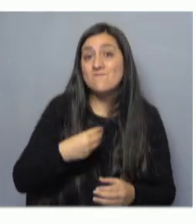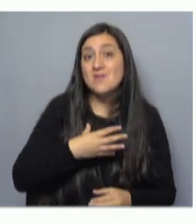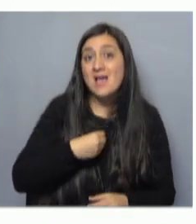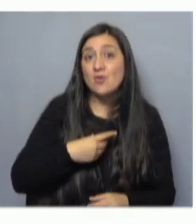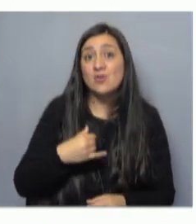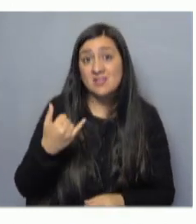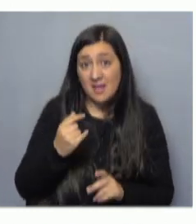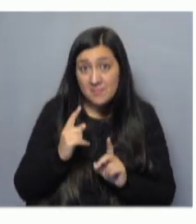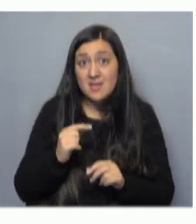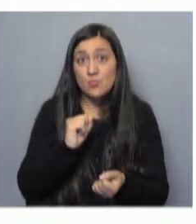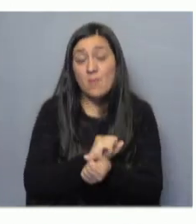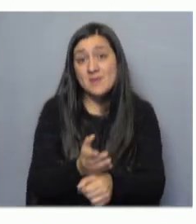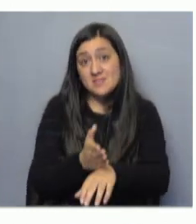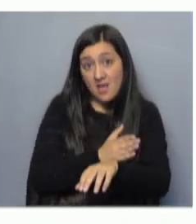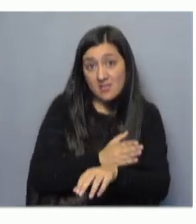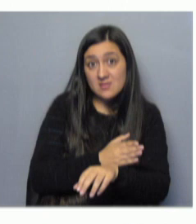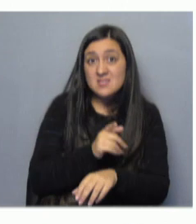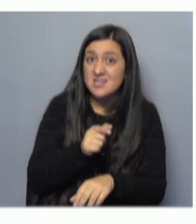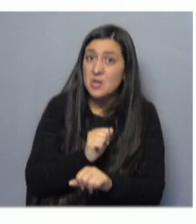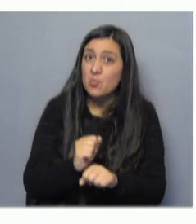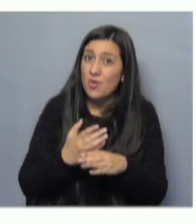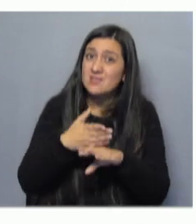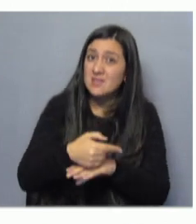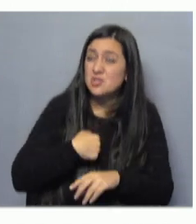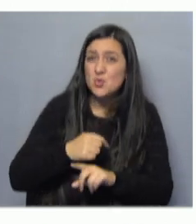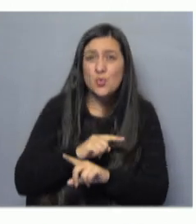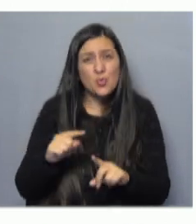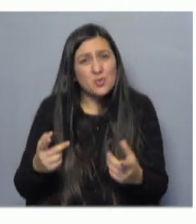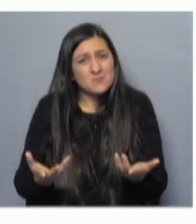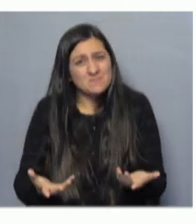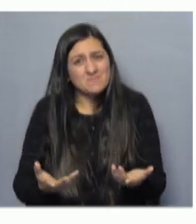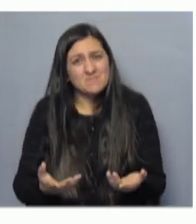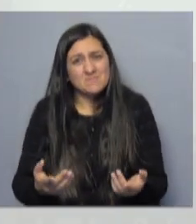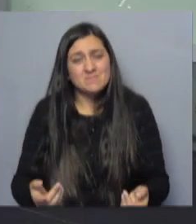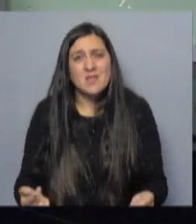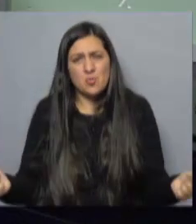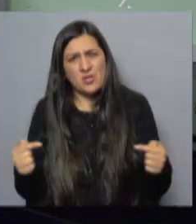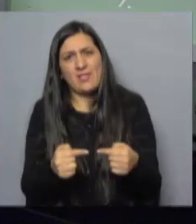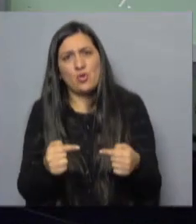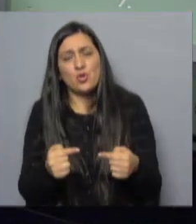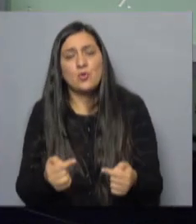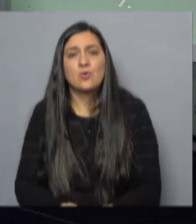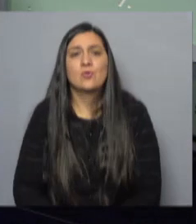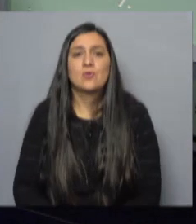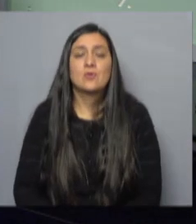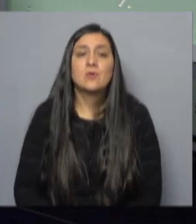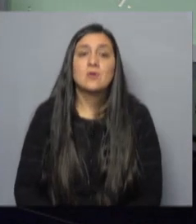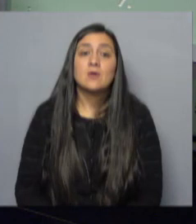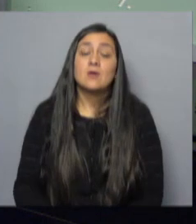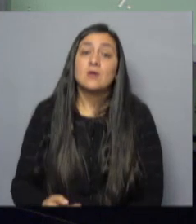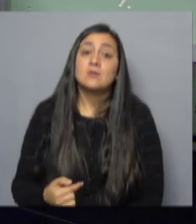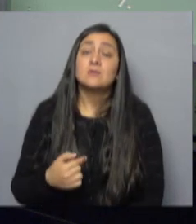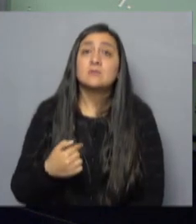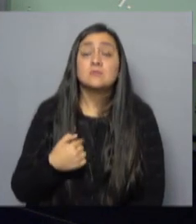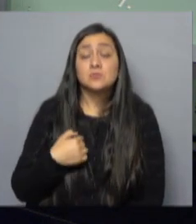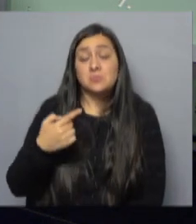corre para algunos nomás. Claro, ¿qué momento ese? Es un viaje tener que andar haciendo estas cosas, pero uno lo hace porque, a ver, no les cuesta